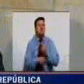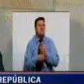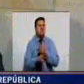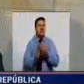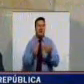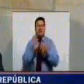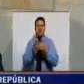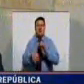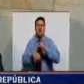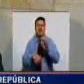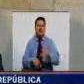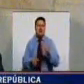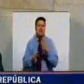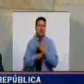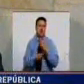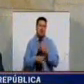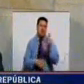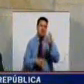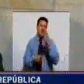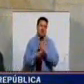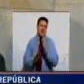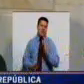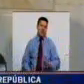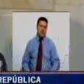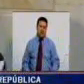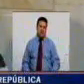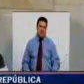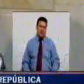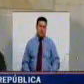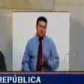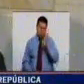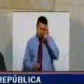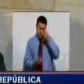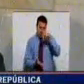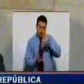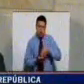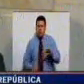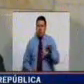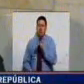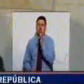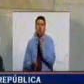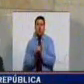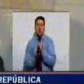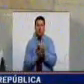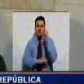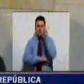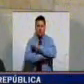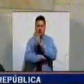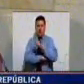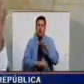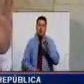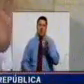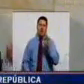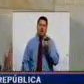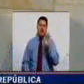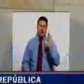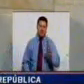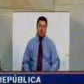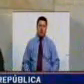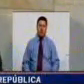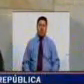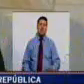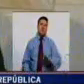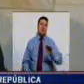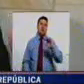de denuncia. Está realmente en problemas usted con ese tipo de posiciones, lo mismo que toda la Junta de Ecopetrol y de Reficar. Bueno, vamos